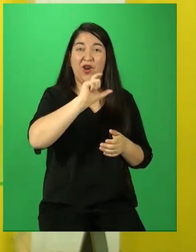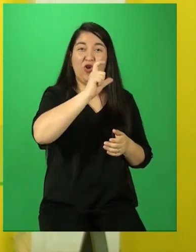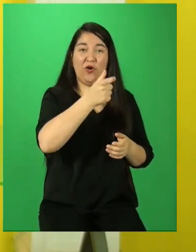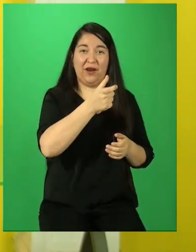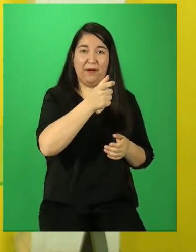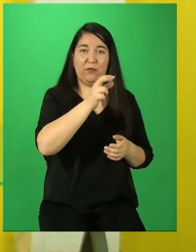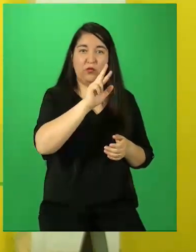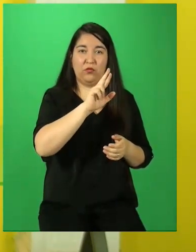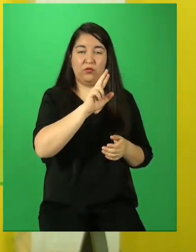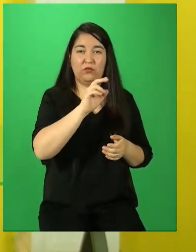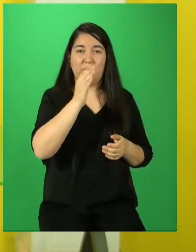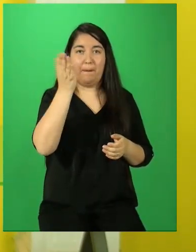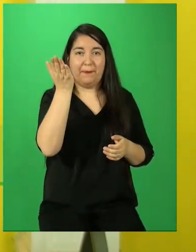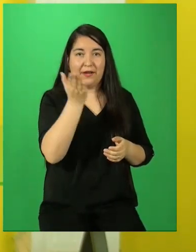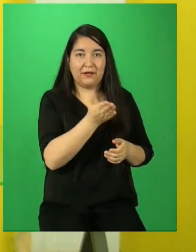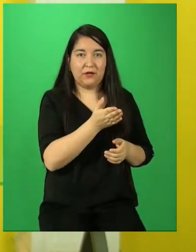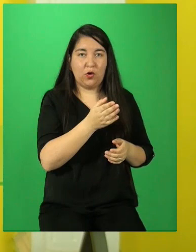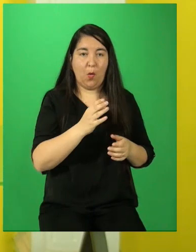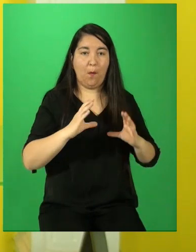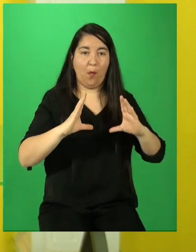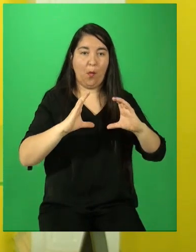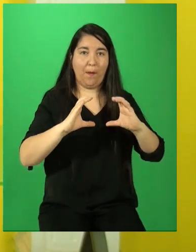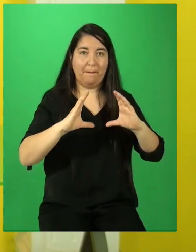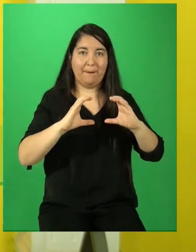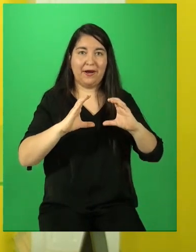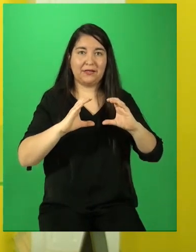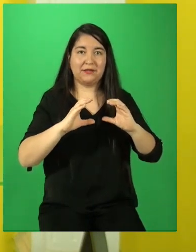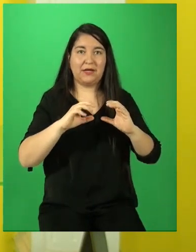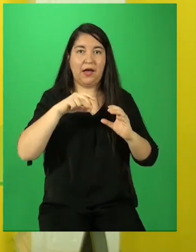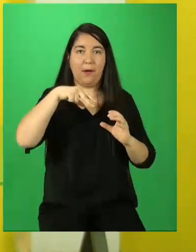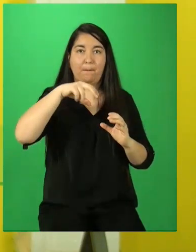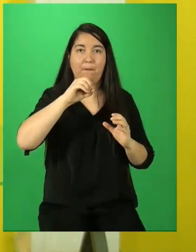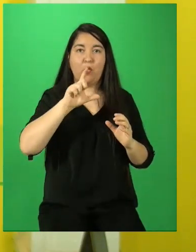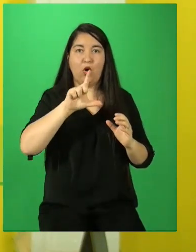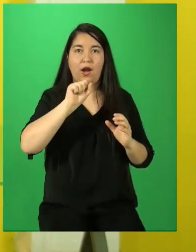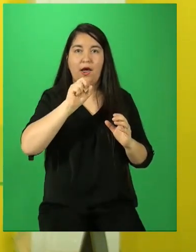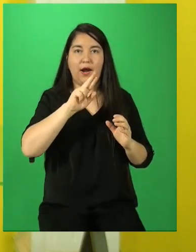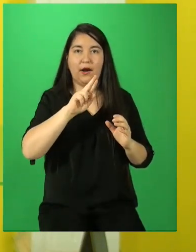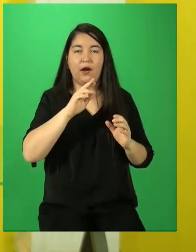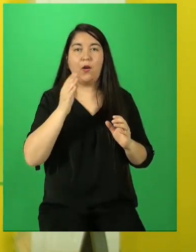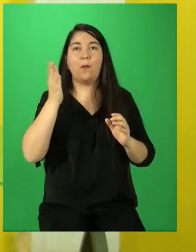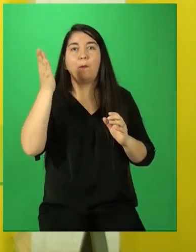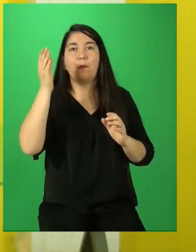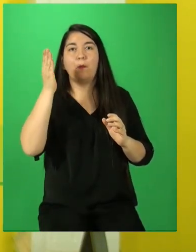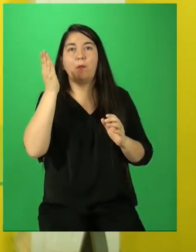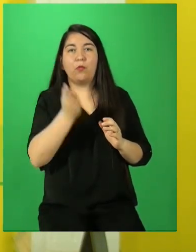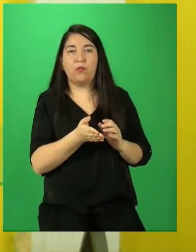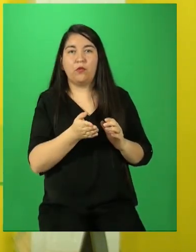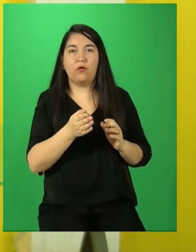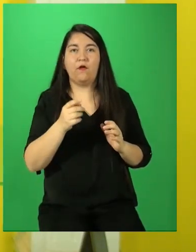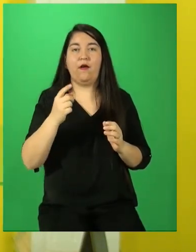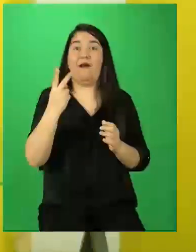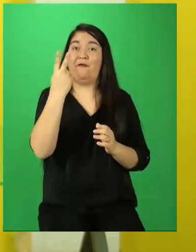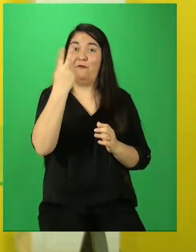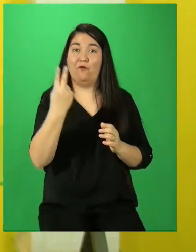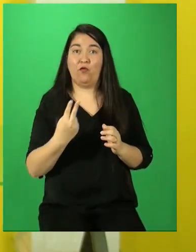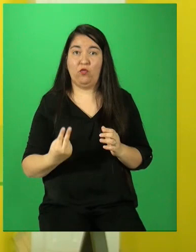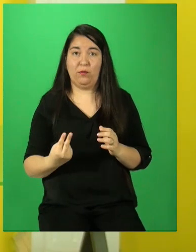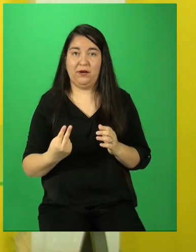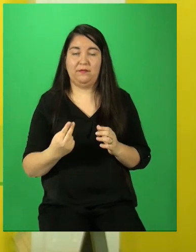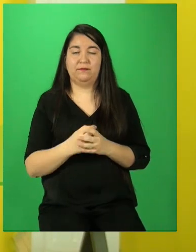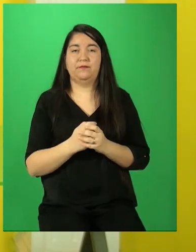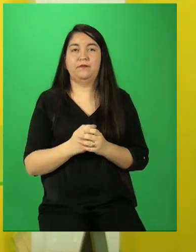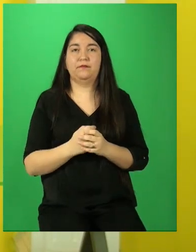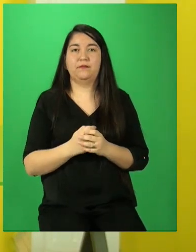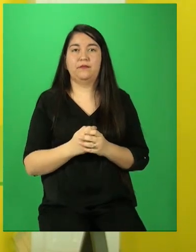de soluto partido la masa molar del soluto por volumen en litros de solución. Y la resumida, que